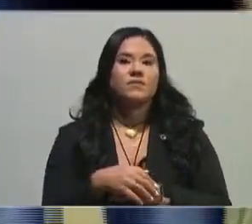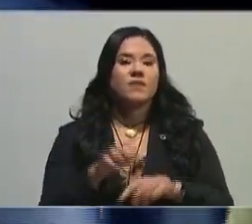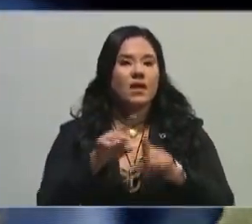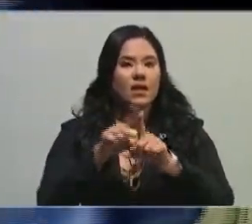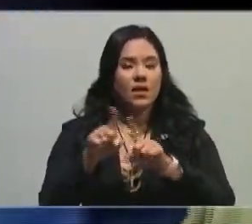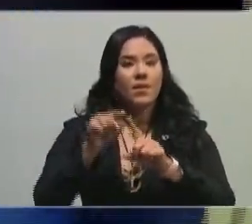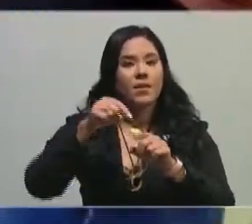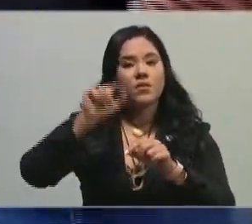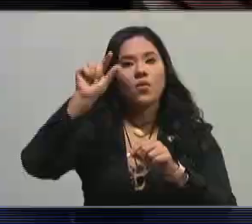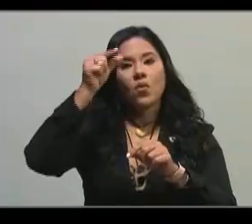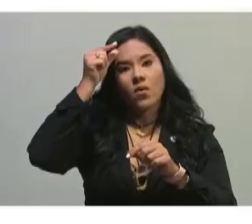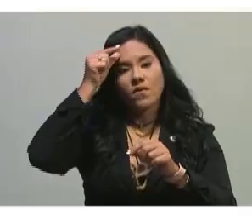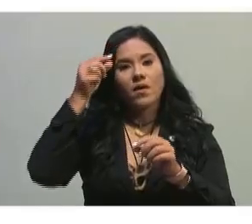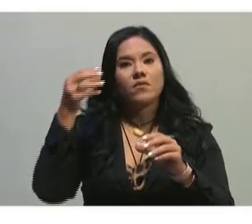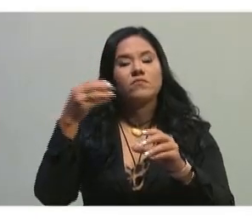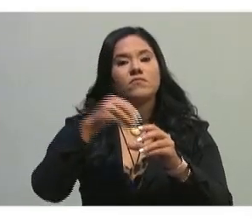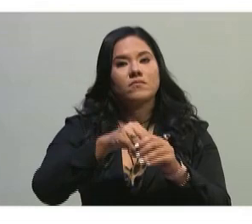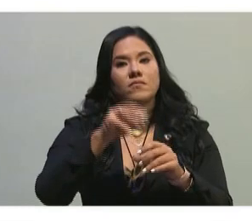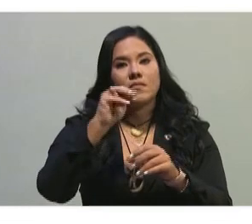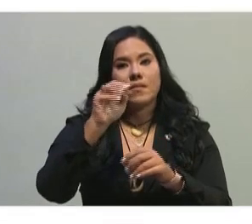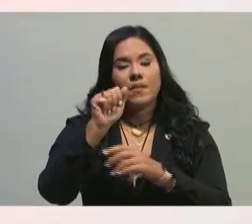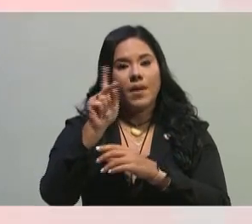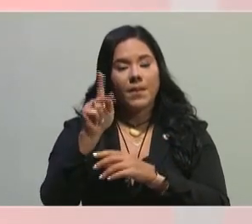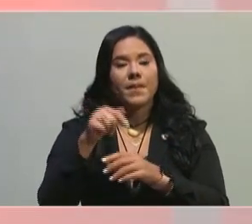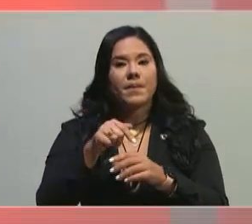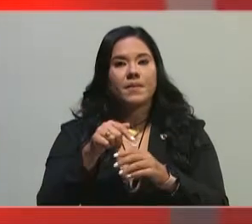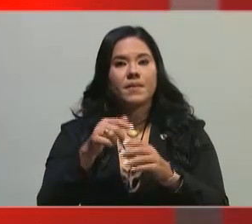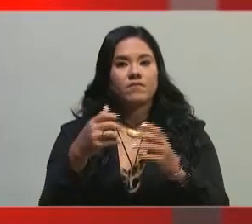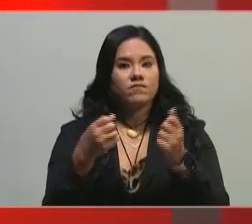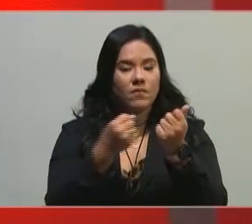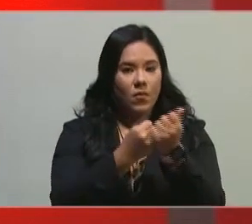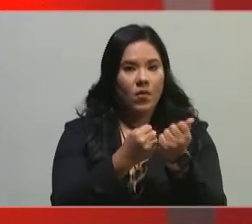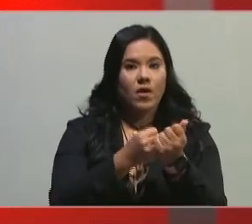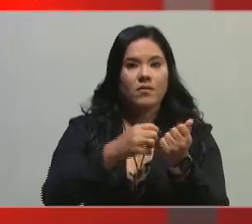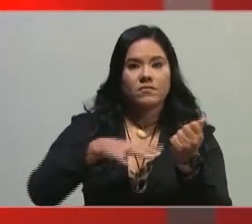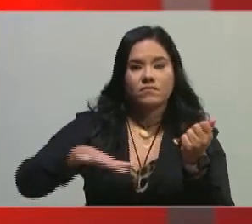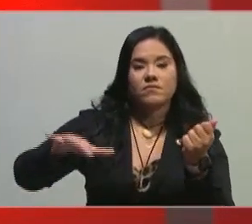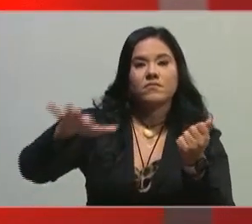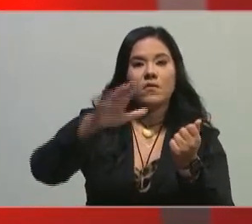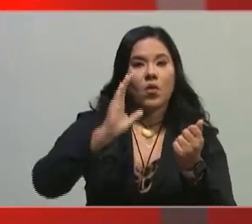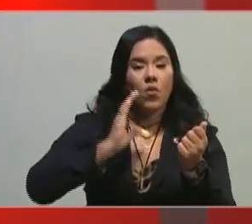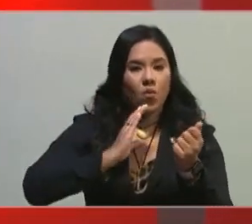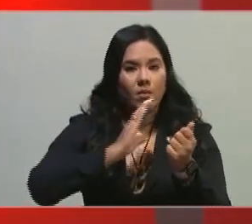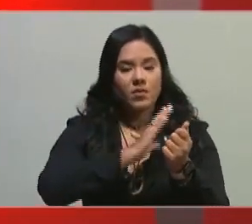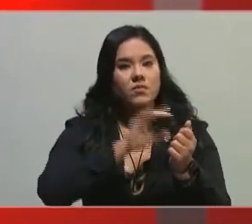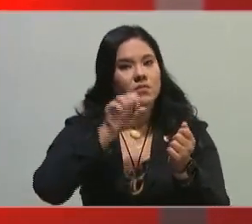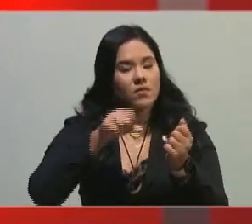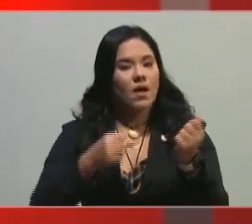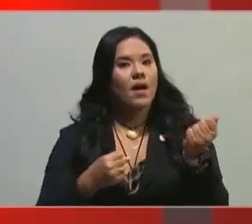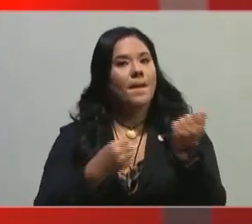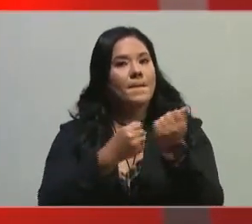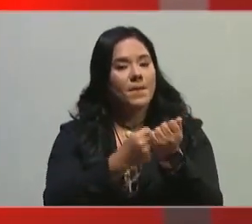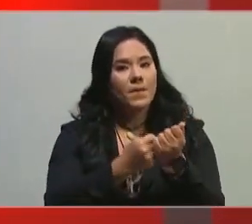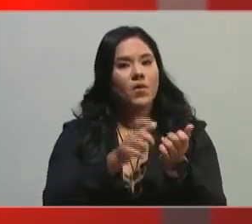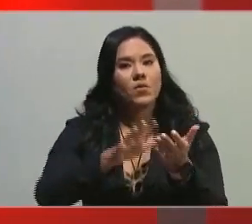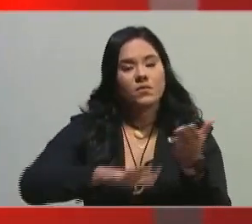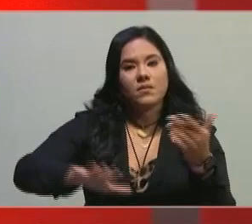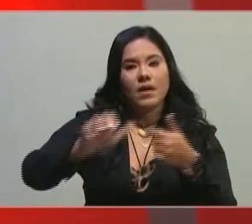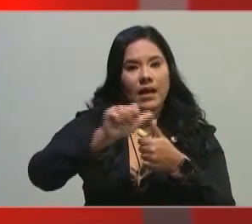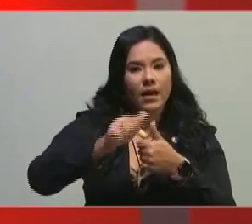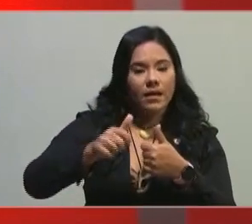partir de este gobierno se ha puesto en el mapa nosotros la comisión barrial ha podido impactar pero muy